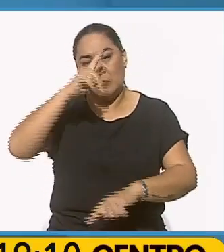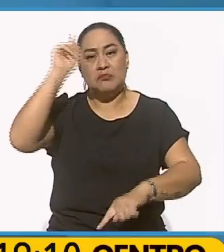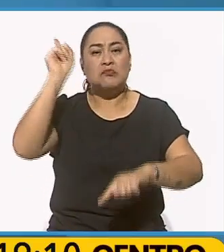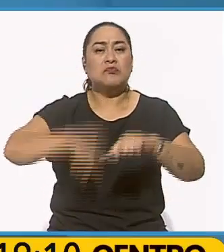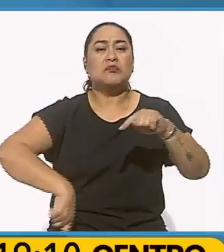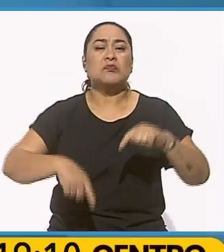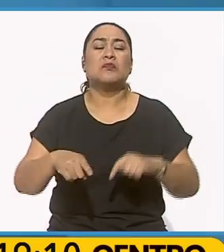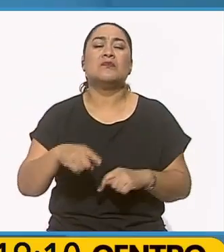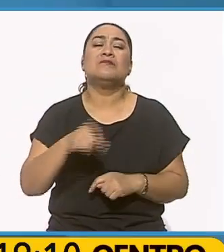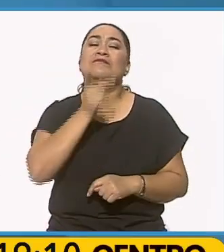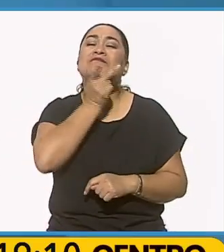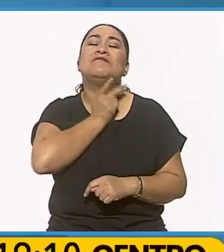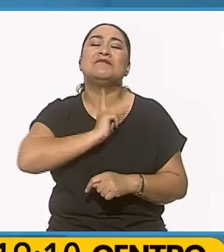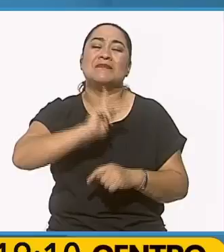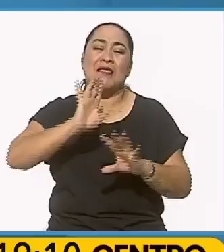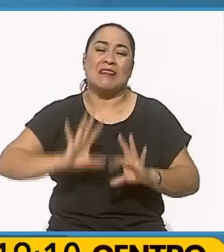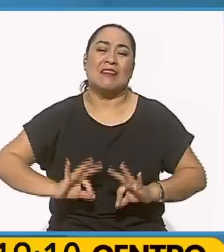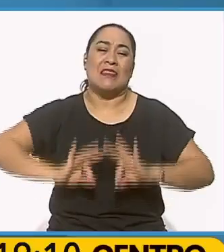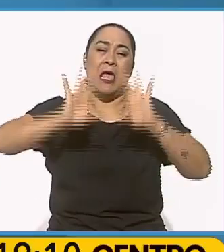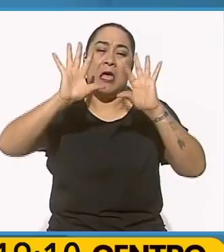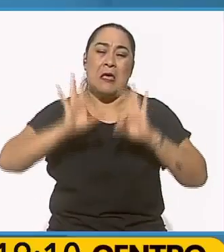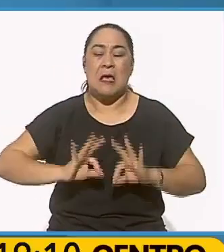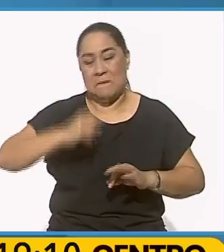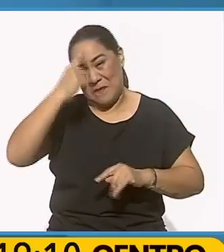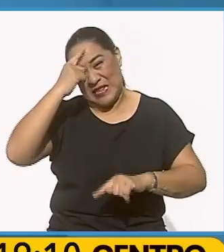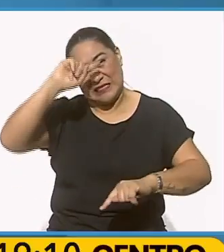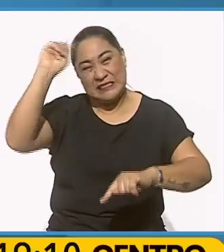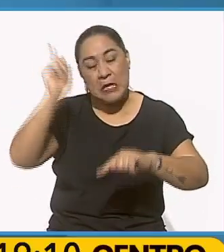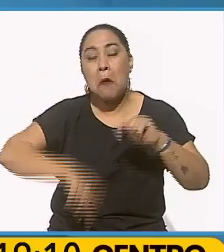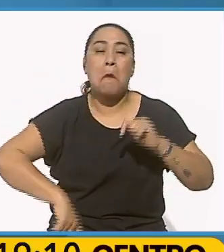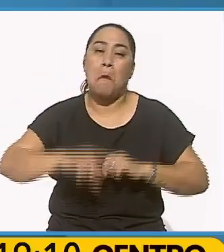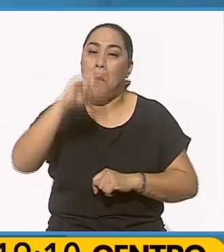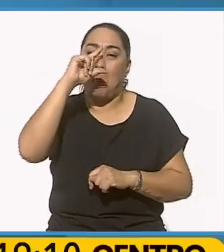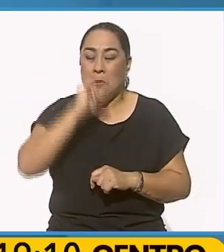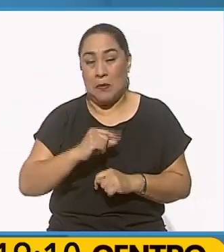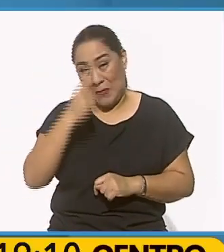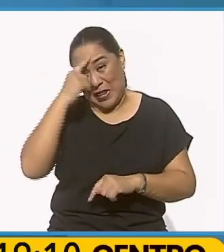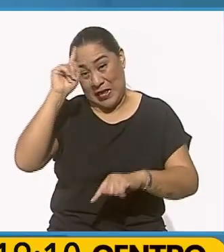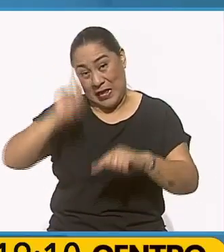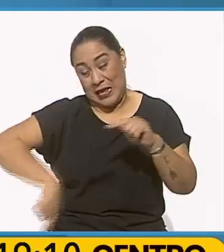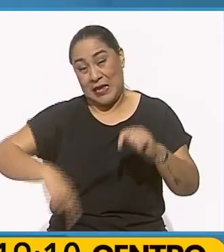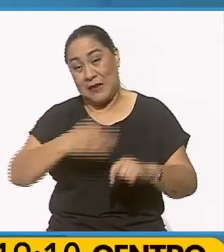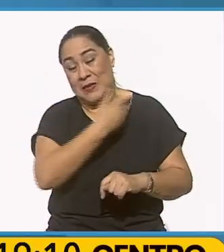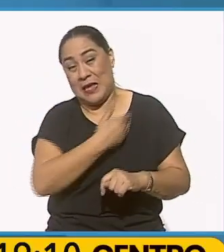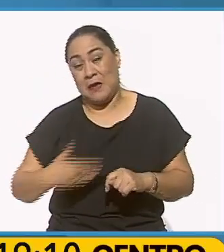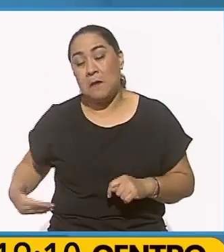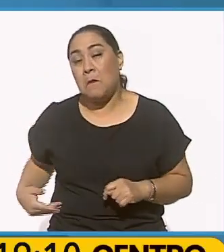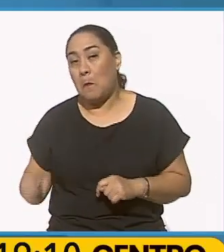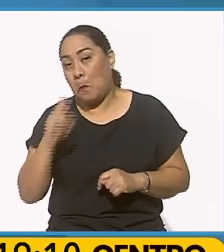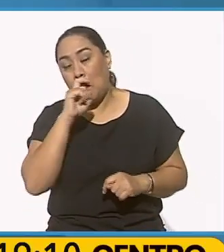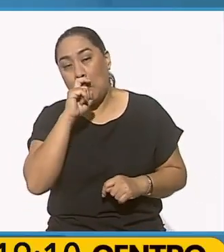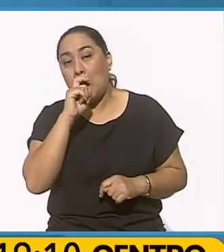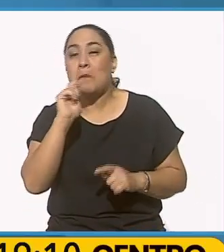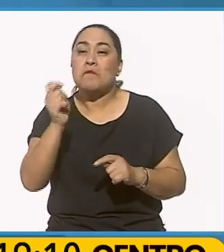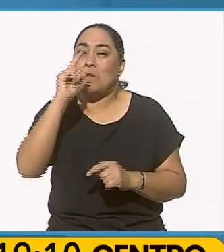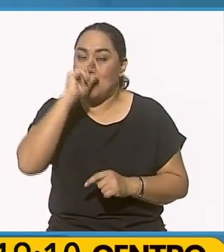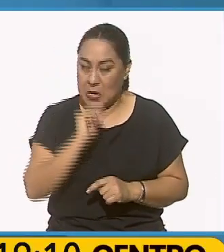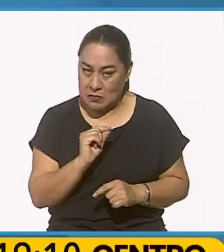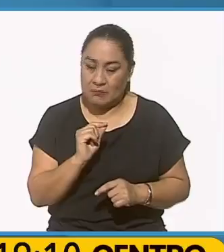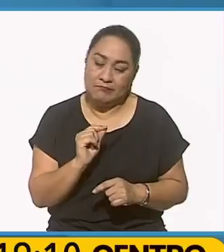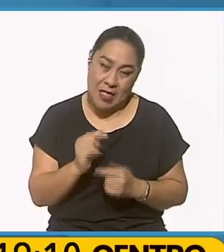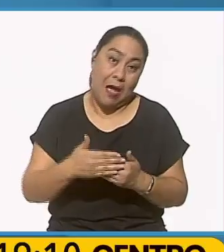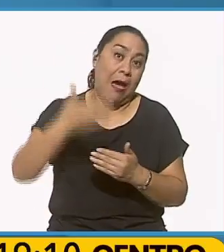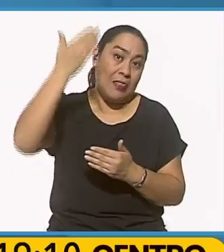que no surtió un efecto si la intención era el derrocamiento a Maduro. Entonces, ahora, ¿qué tendría que hacer Trump para lograr